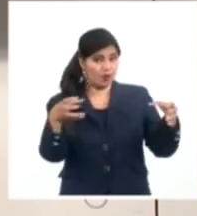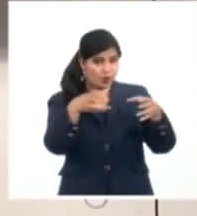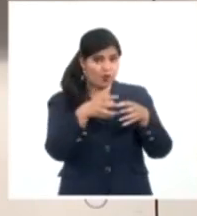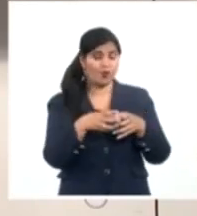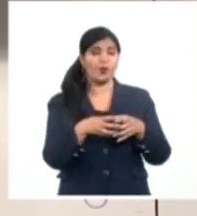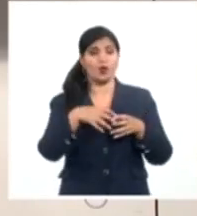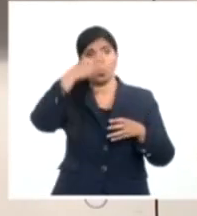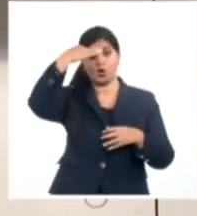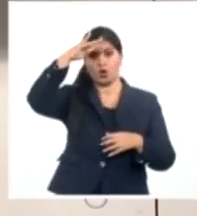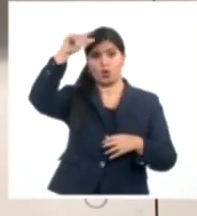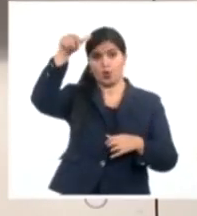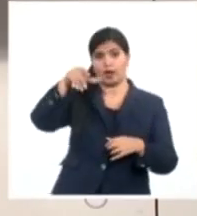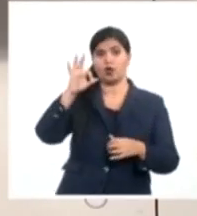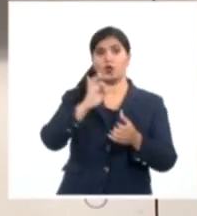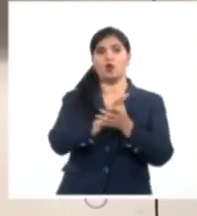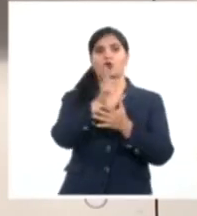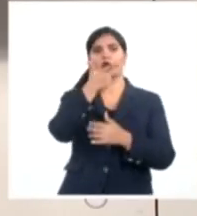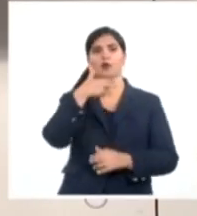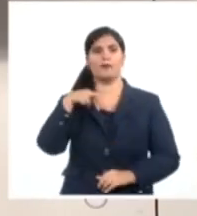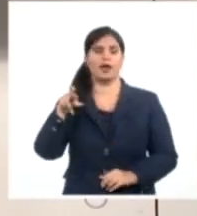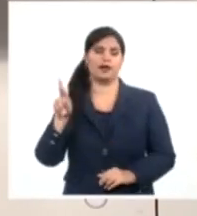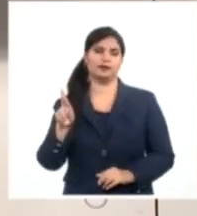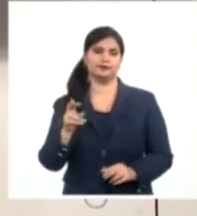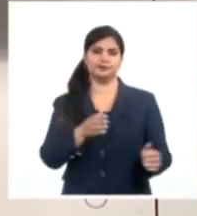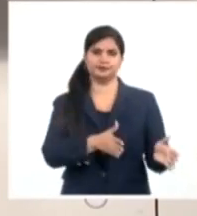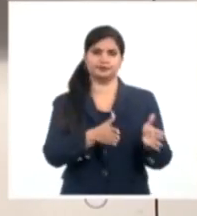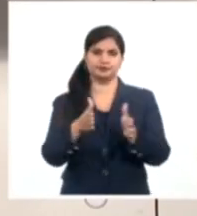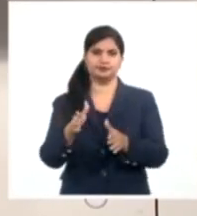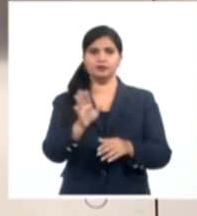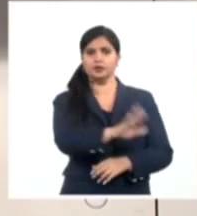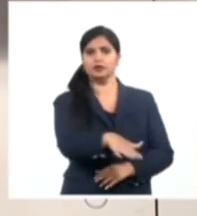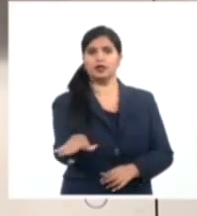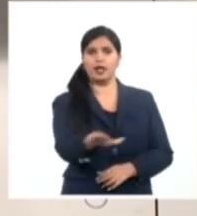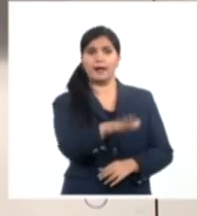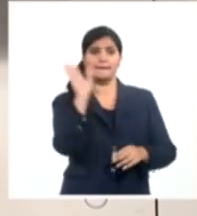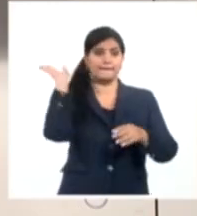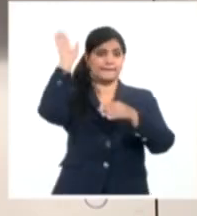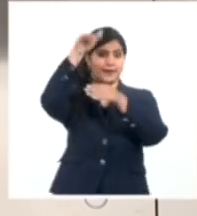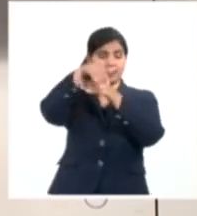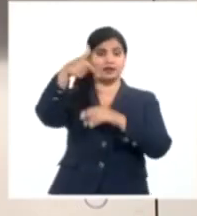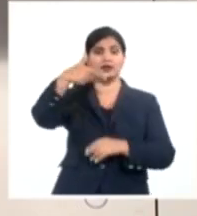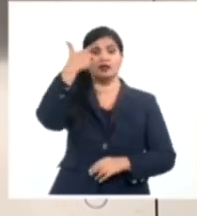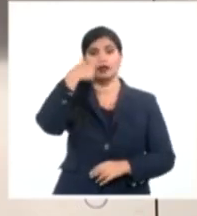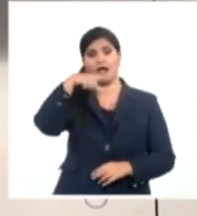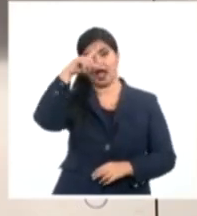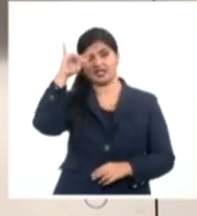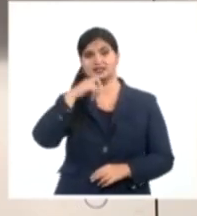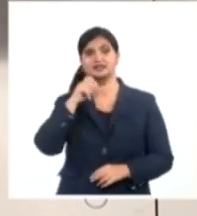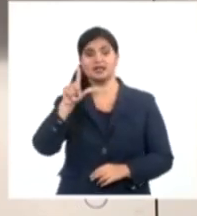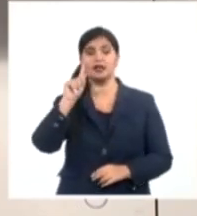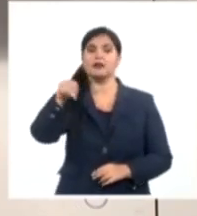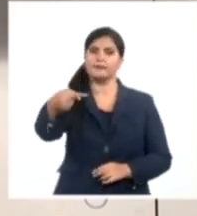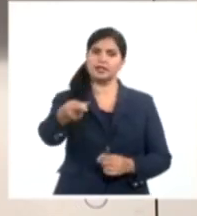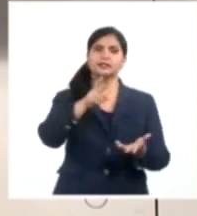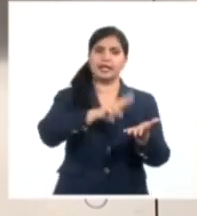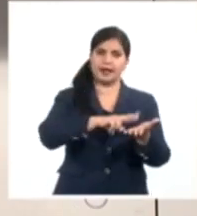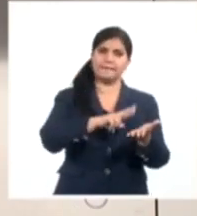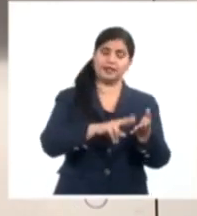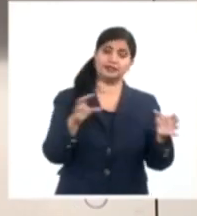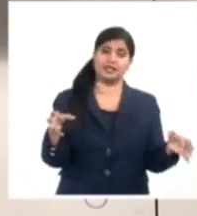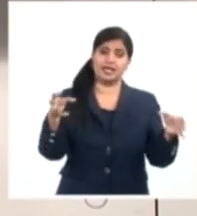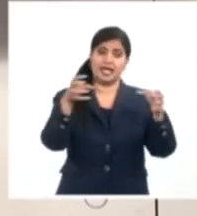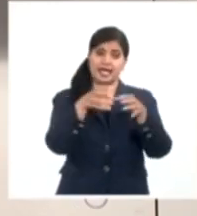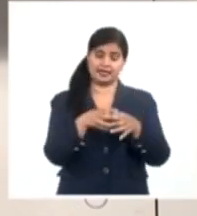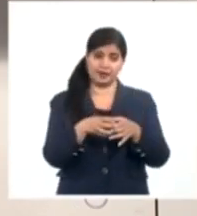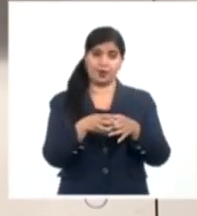staff de entrenadores Omar Linares y el basquetbolista cubano Jasiel Rivero volverá a la cancha mañana martes cuando su equipo el Valencia basket